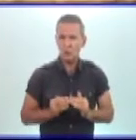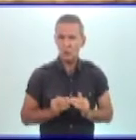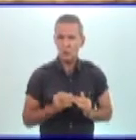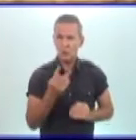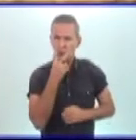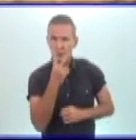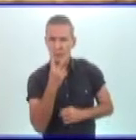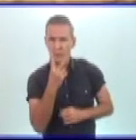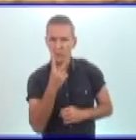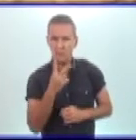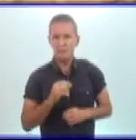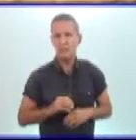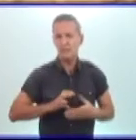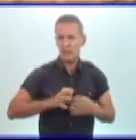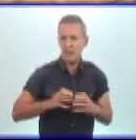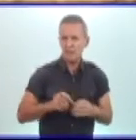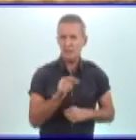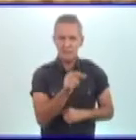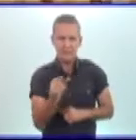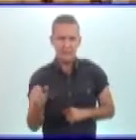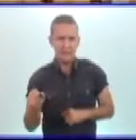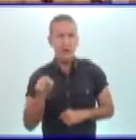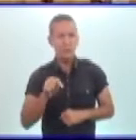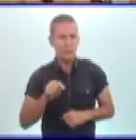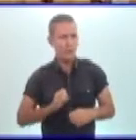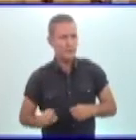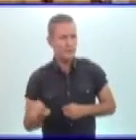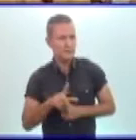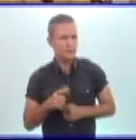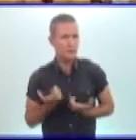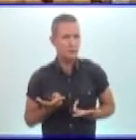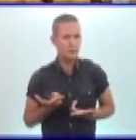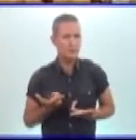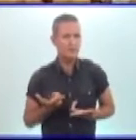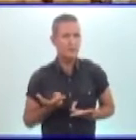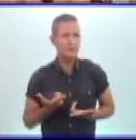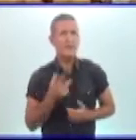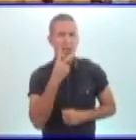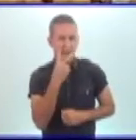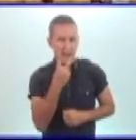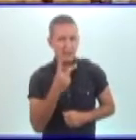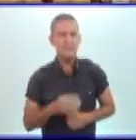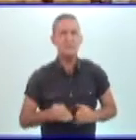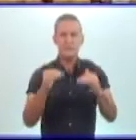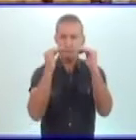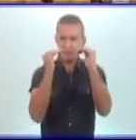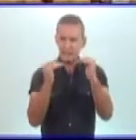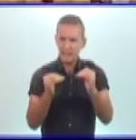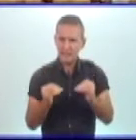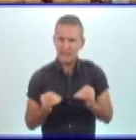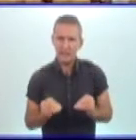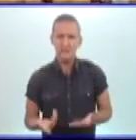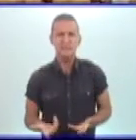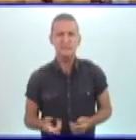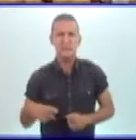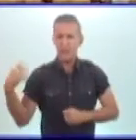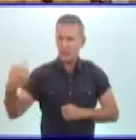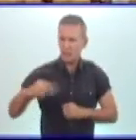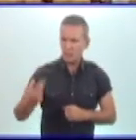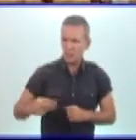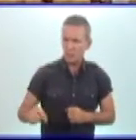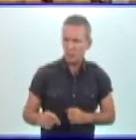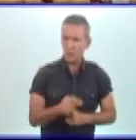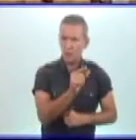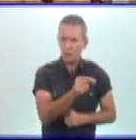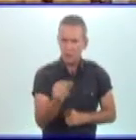del ser humano por esta sociedad. También estuvimos en las primeras sociedades clasistas, donde se produce la explotación de unos seres